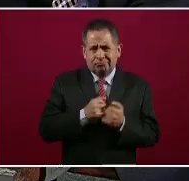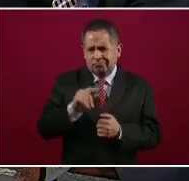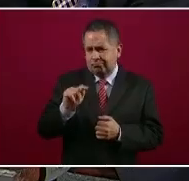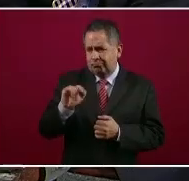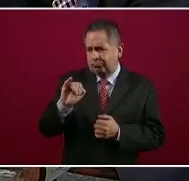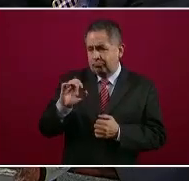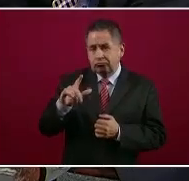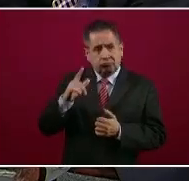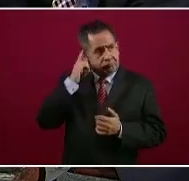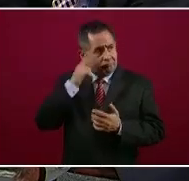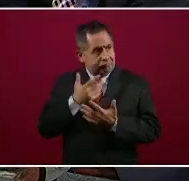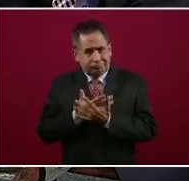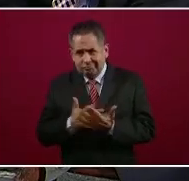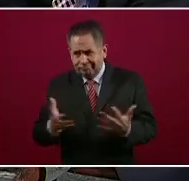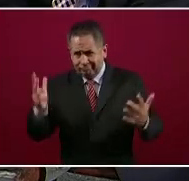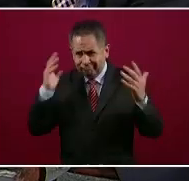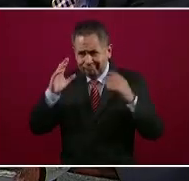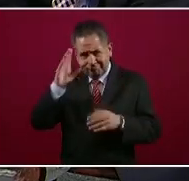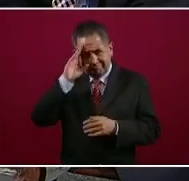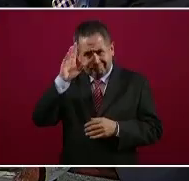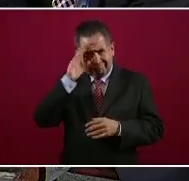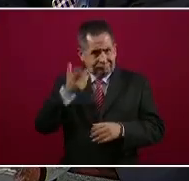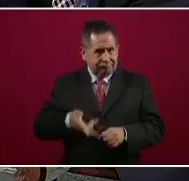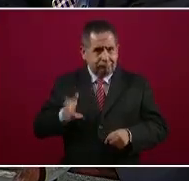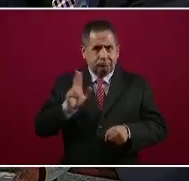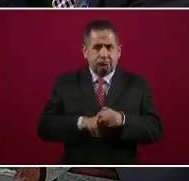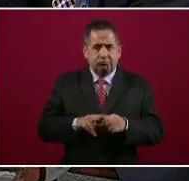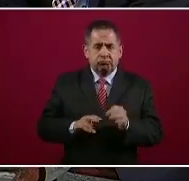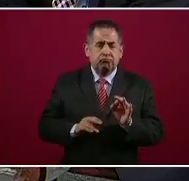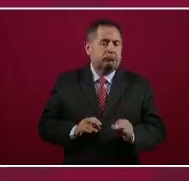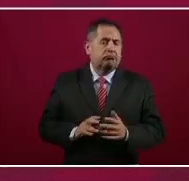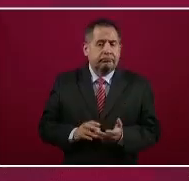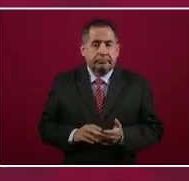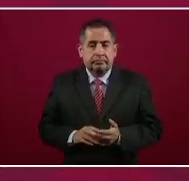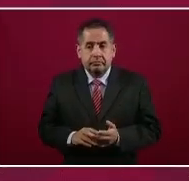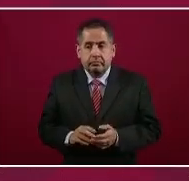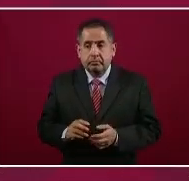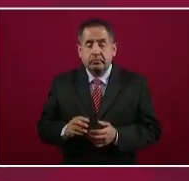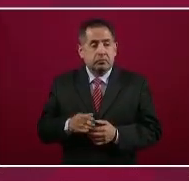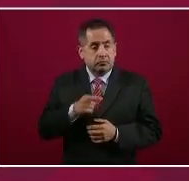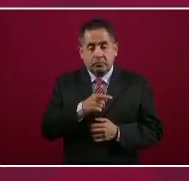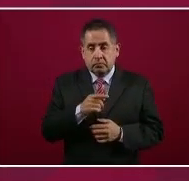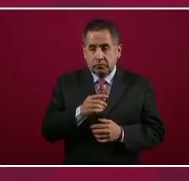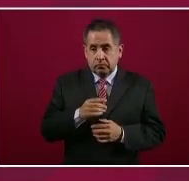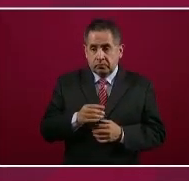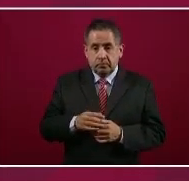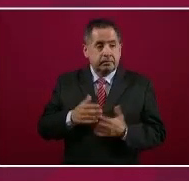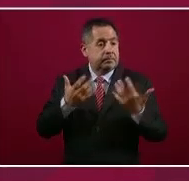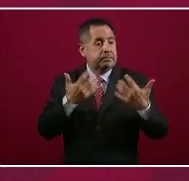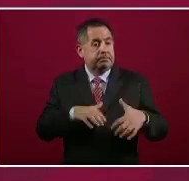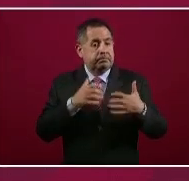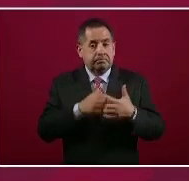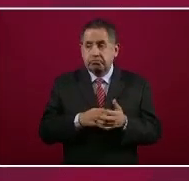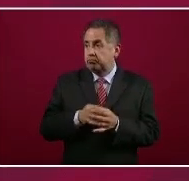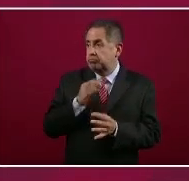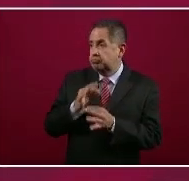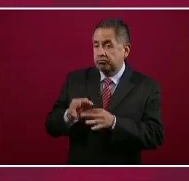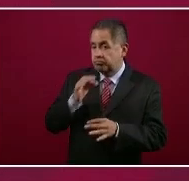enorme e no estaba cumpliendo la empresa